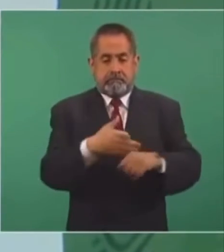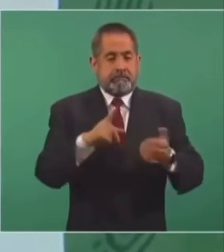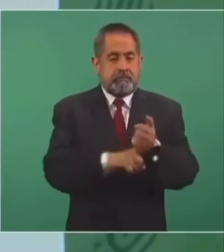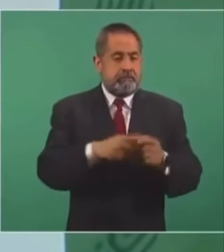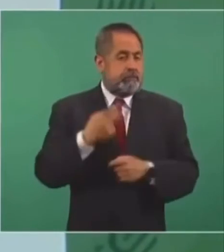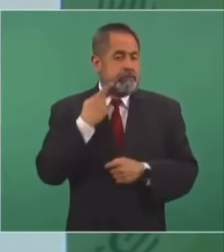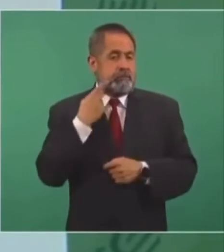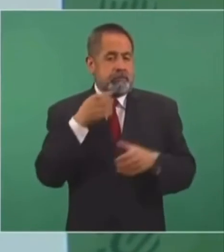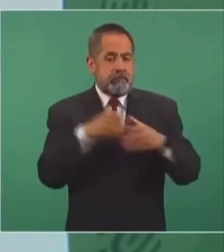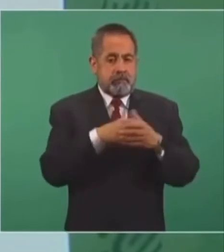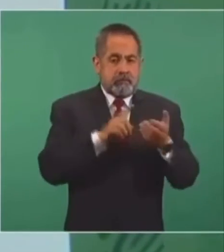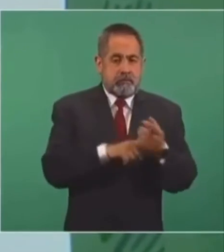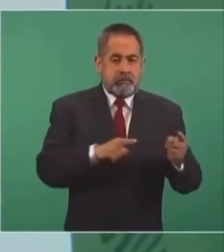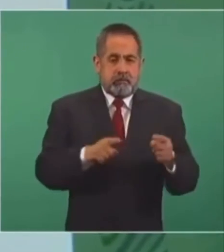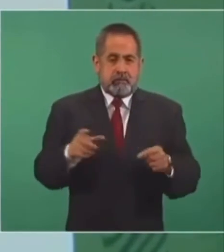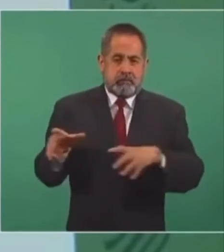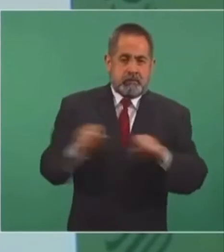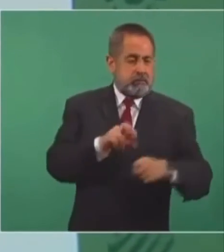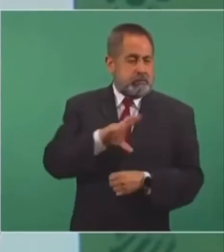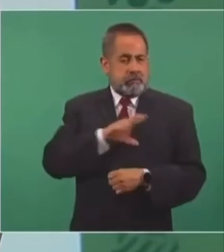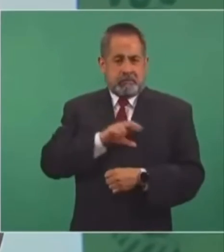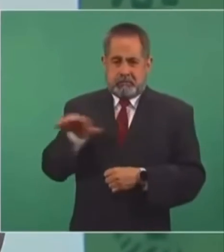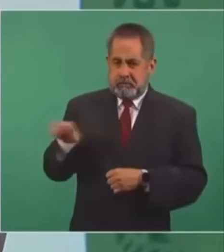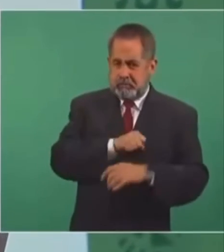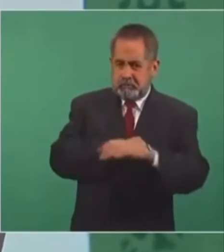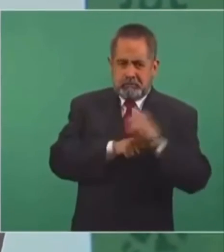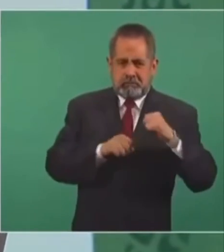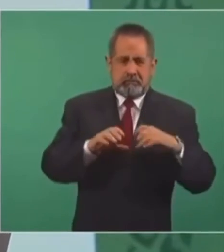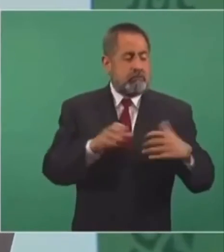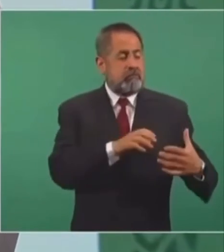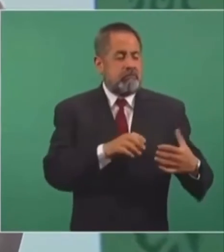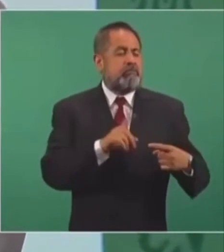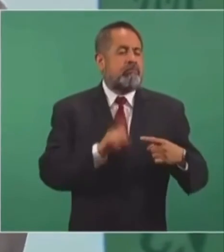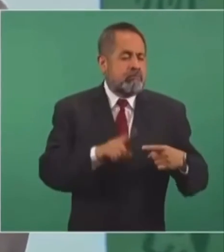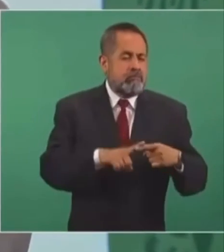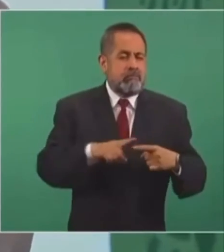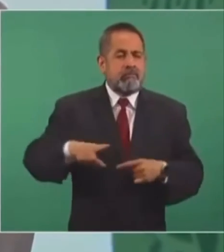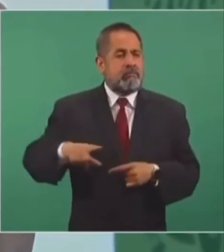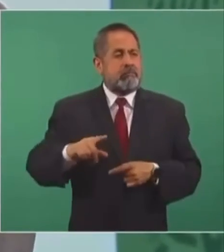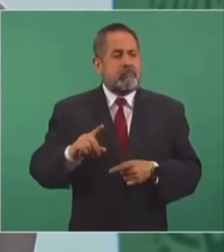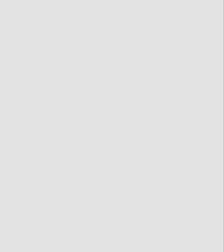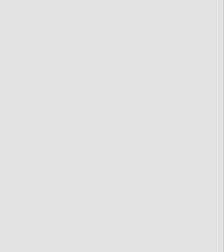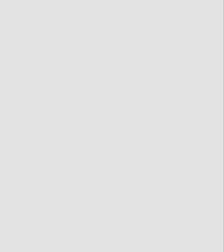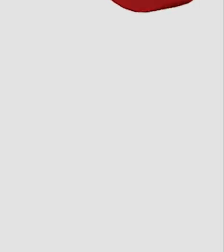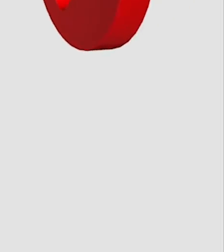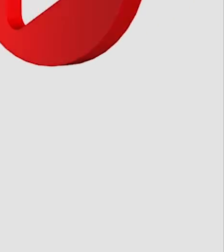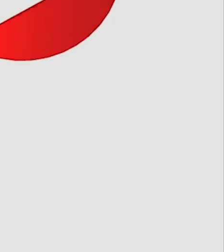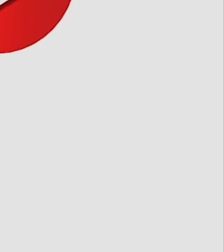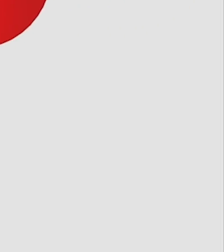hierro que concedían paros para frenar la entrada en vigor de su reforma a la ley de la industria eléctrica